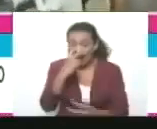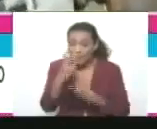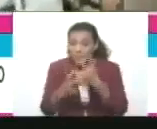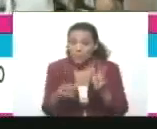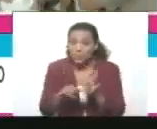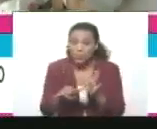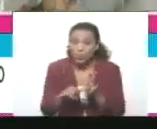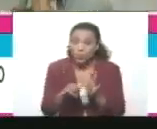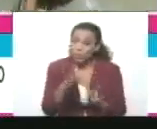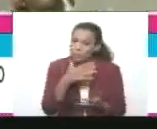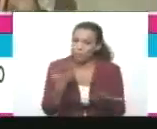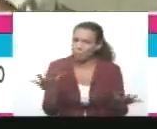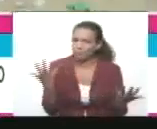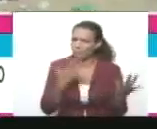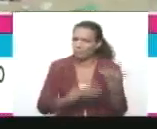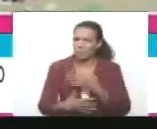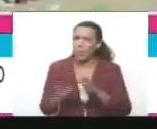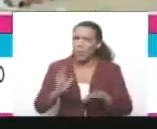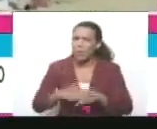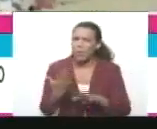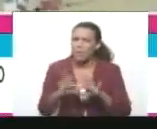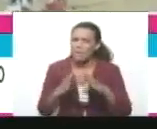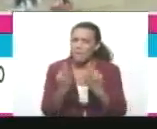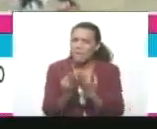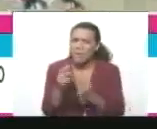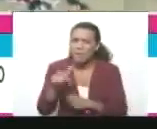ahí de manera irregular salieron